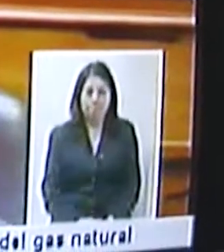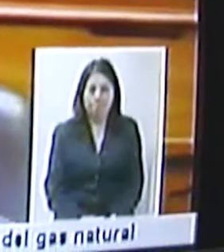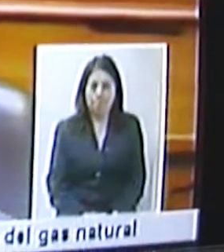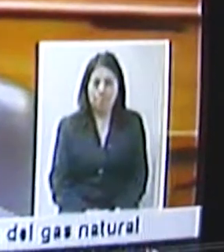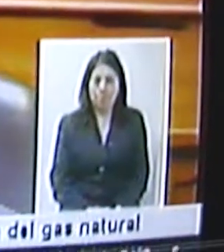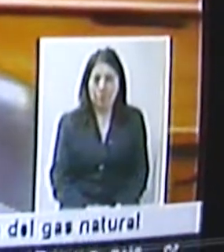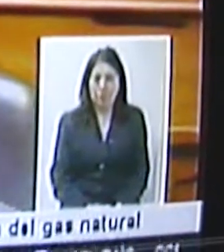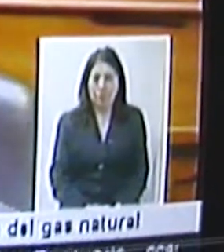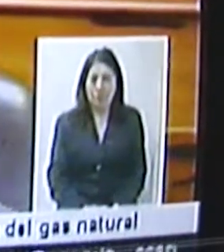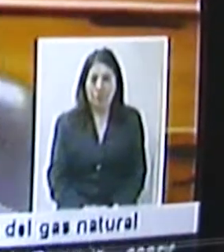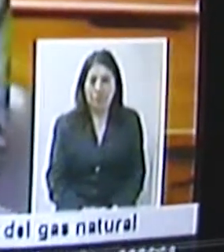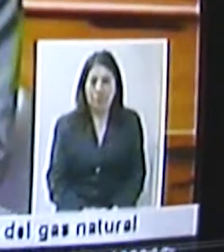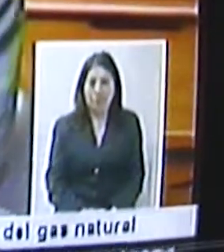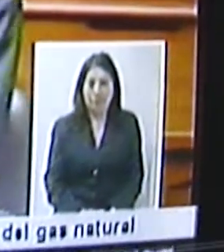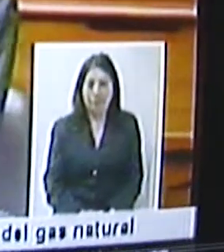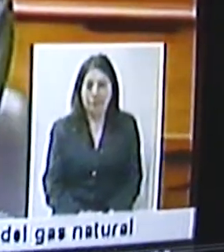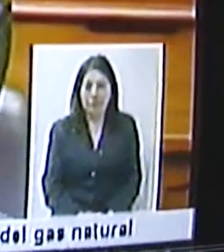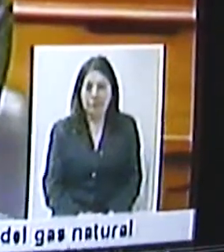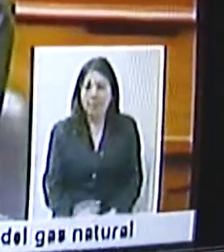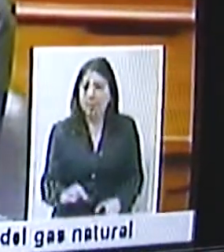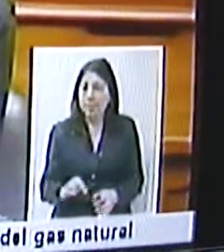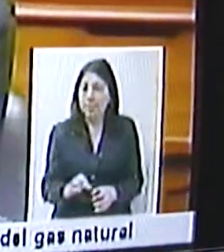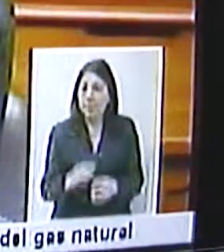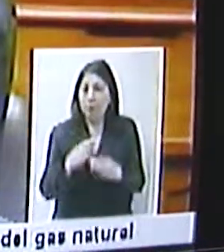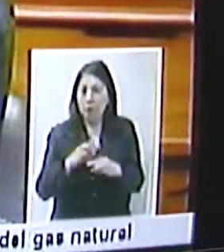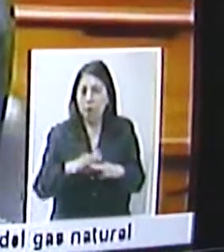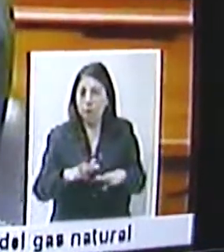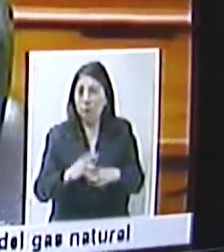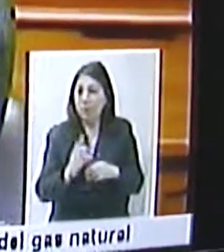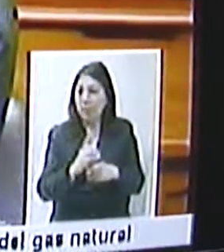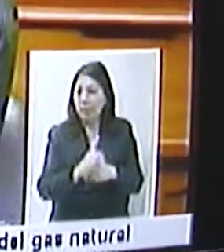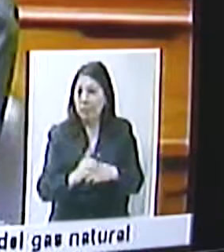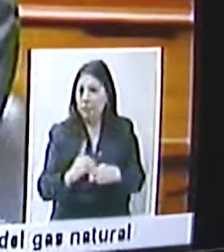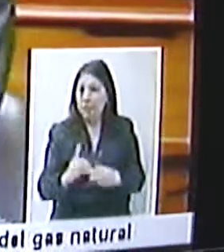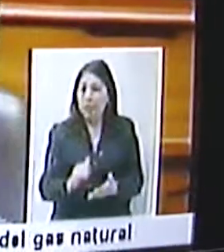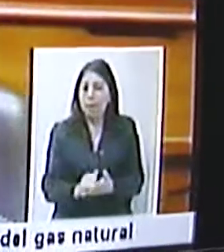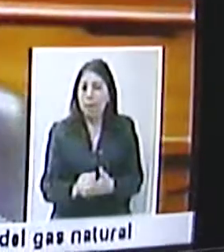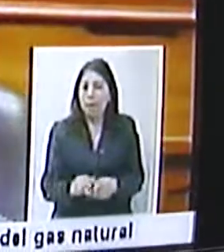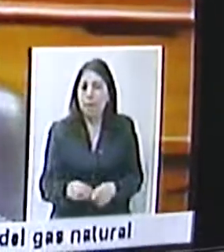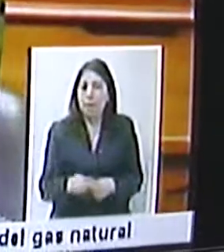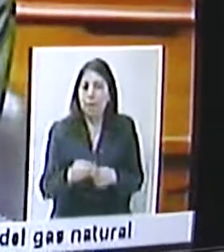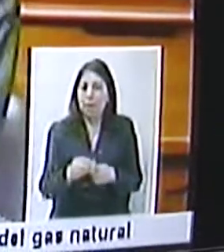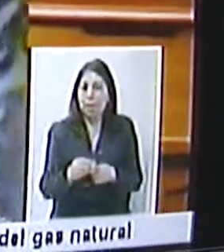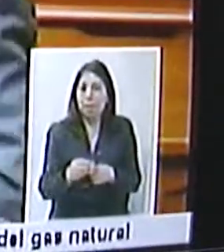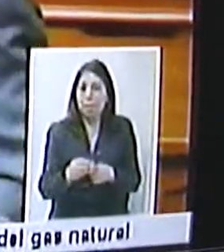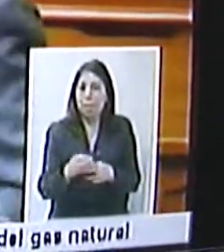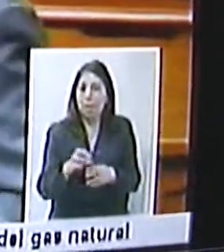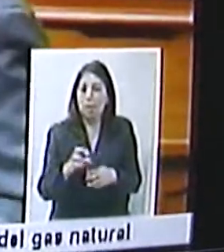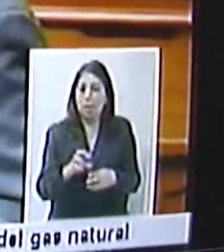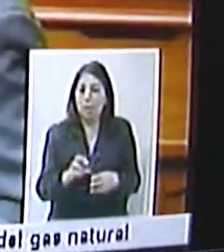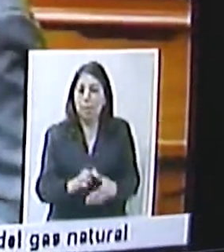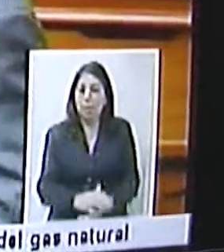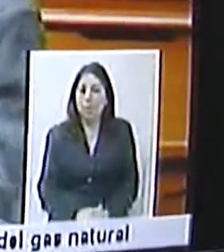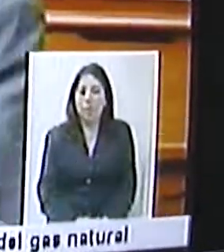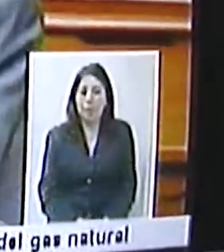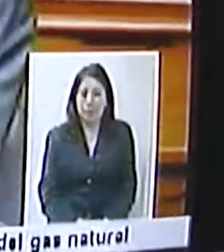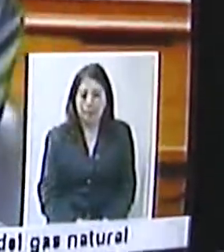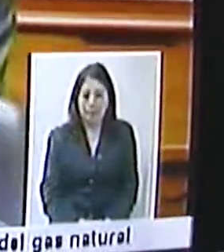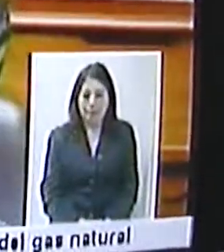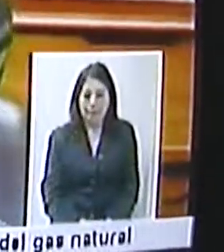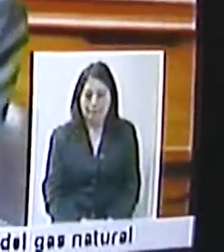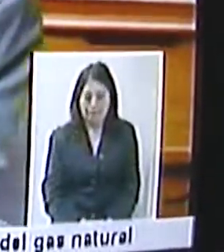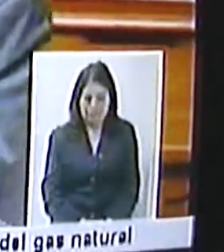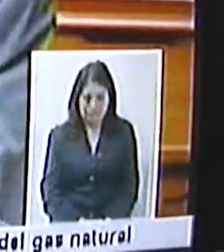que se realicen audiencias descentralizadas, principalmente en el Macrosur. Me pide una interrupción,